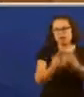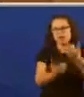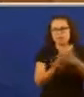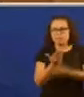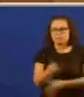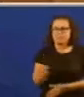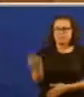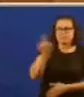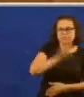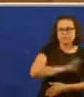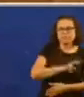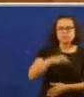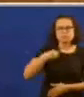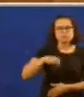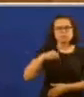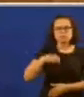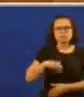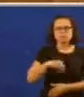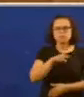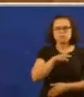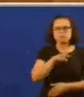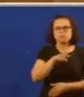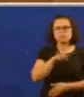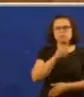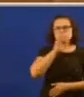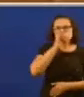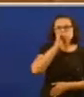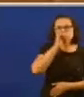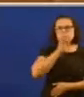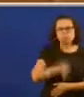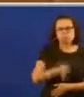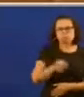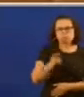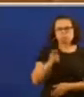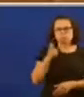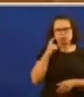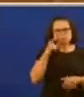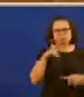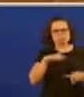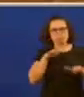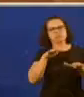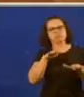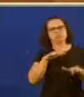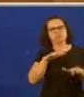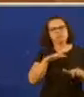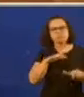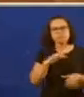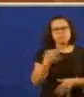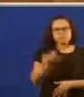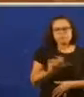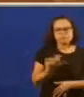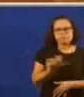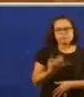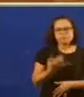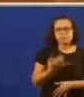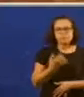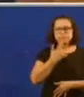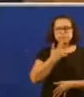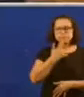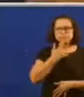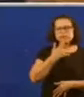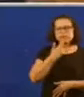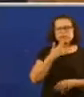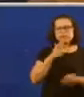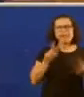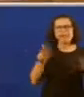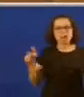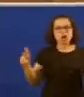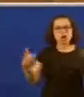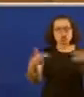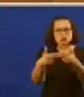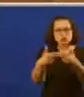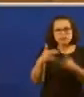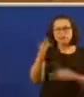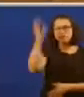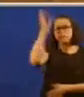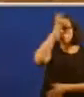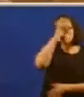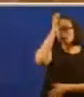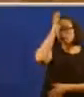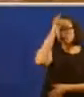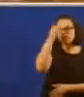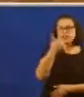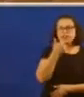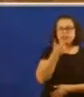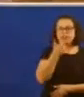fixonos unha afirmación que é realmente sorprendente. A teoría é que os recortes melloran a prestación dos